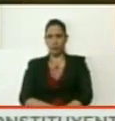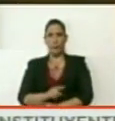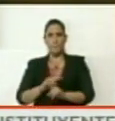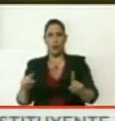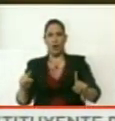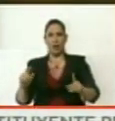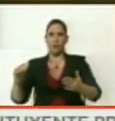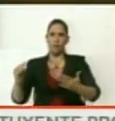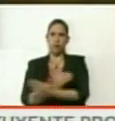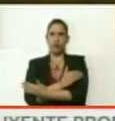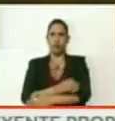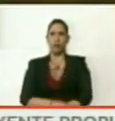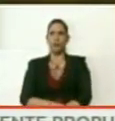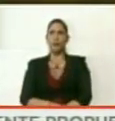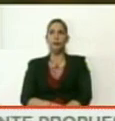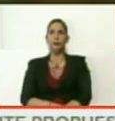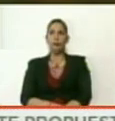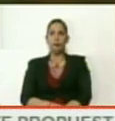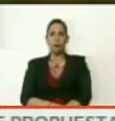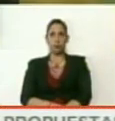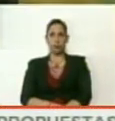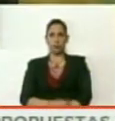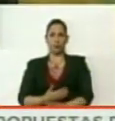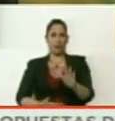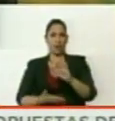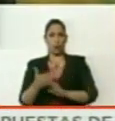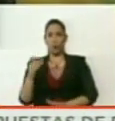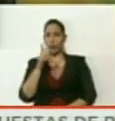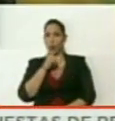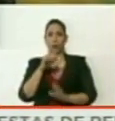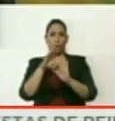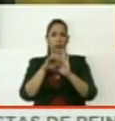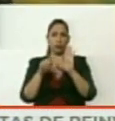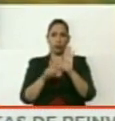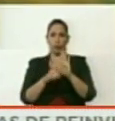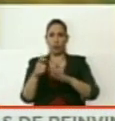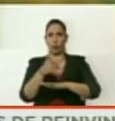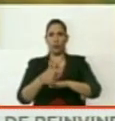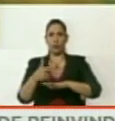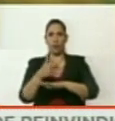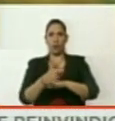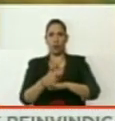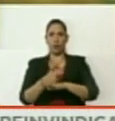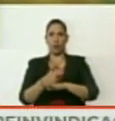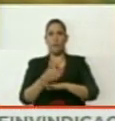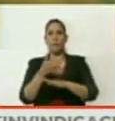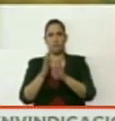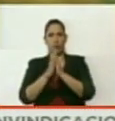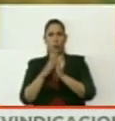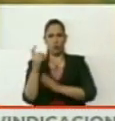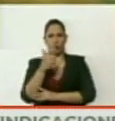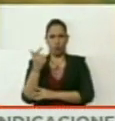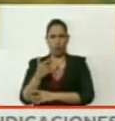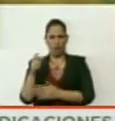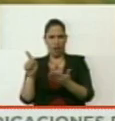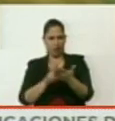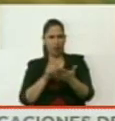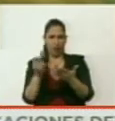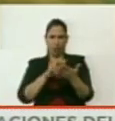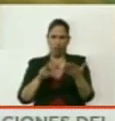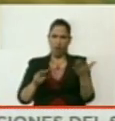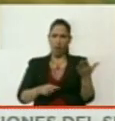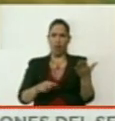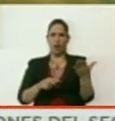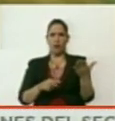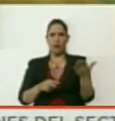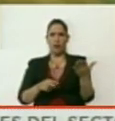forzar antojadizamente salidas inconstitucionales de gobierno. Ubíquenlas aquí, léansela, bájenla de